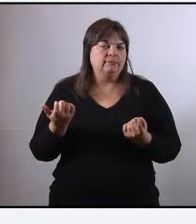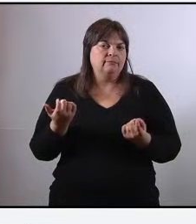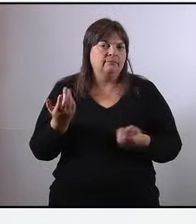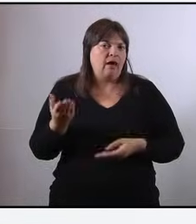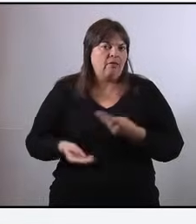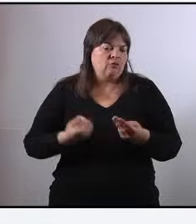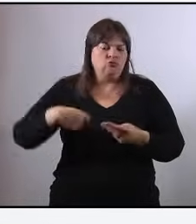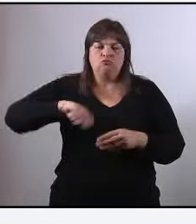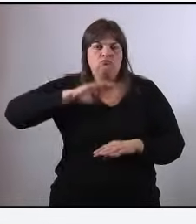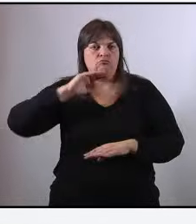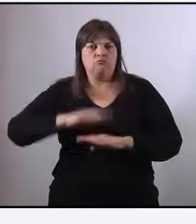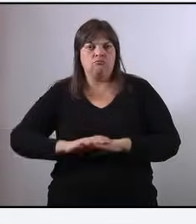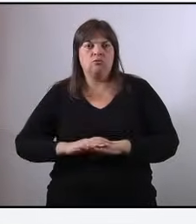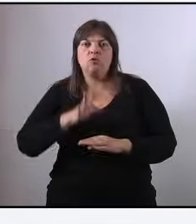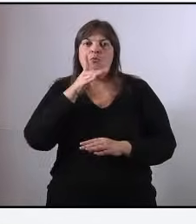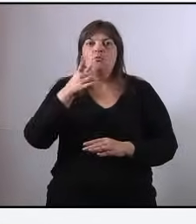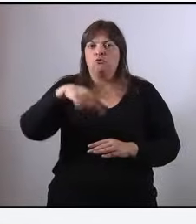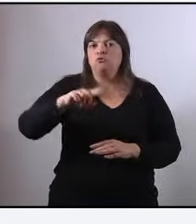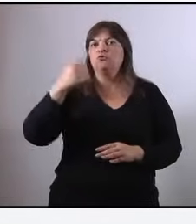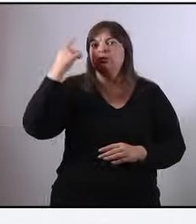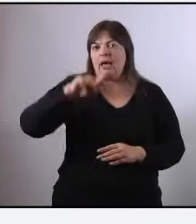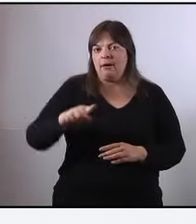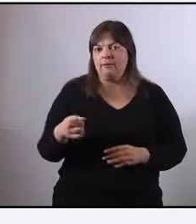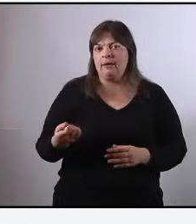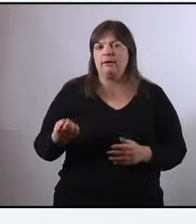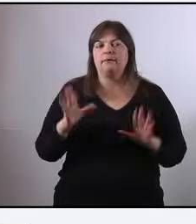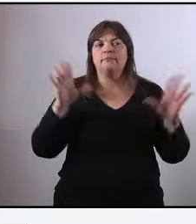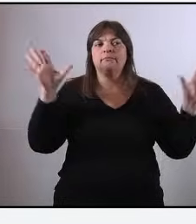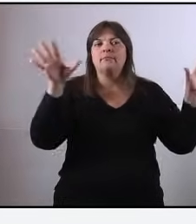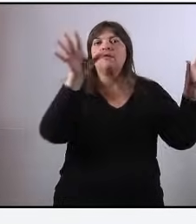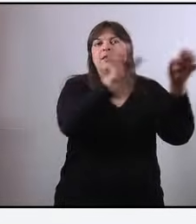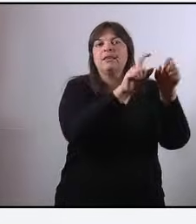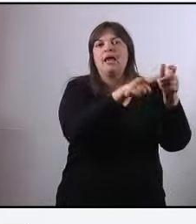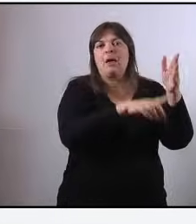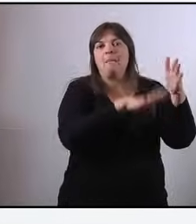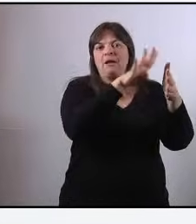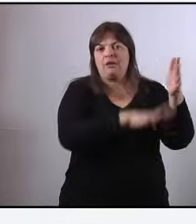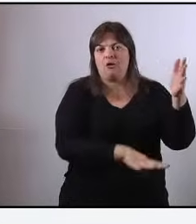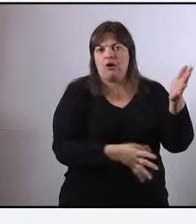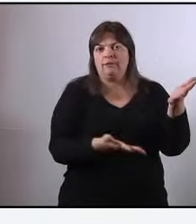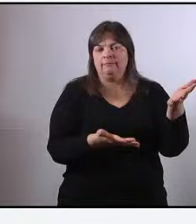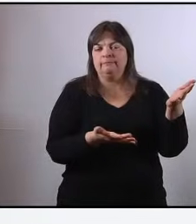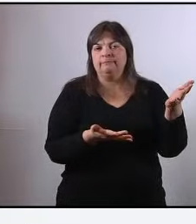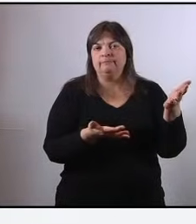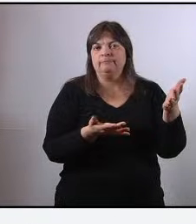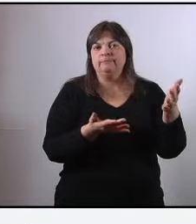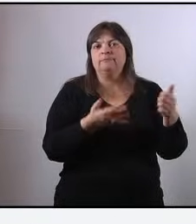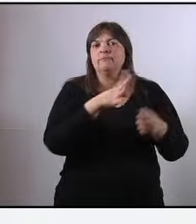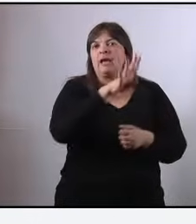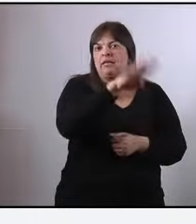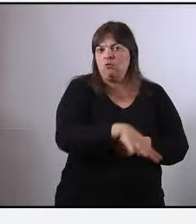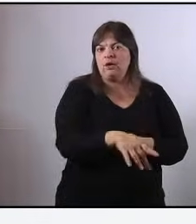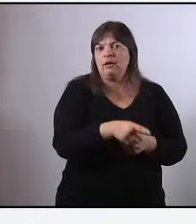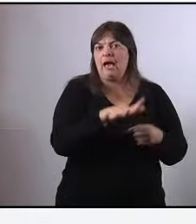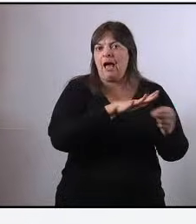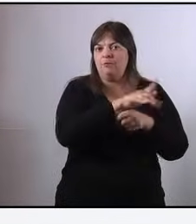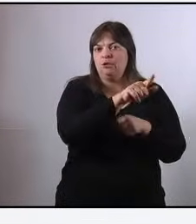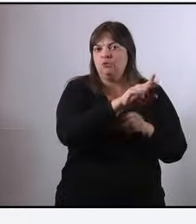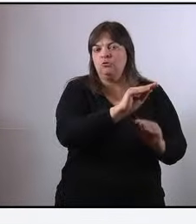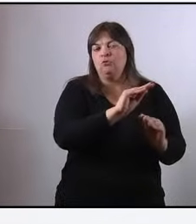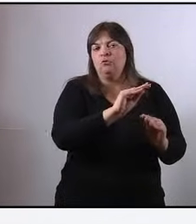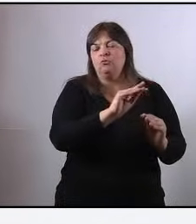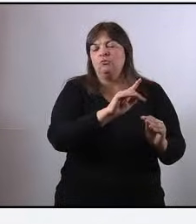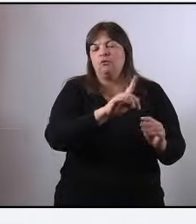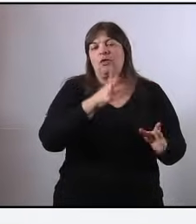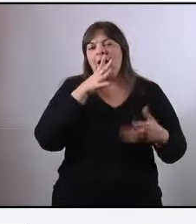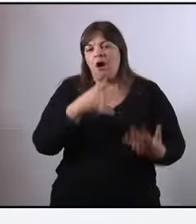El foco está, como usted muy bien ha dicho, concentrado en esa comunidad autónoma, en ese ámbito concreto, trasladar